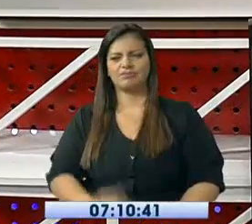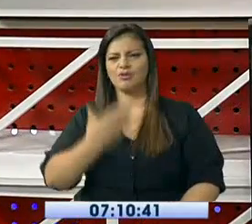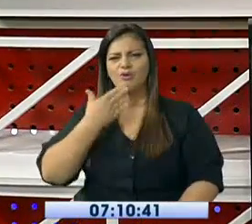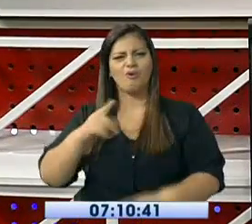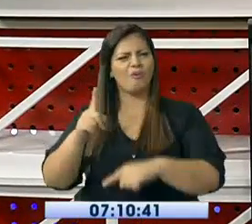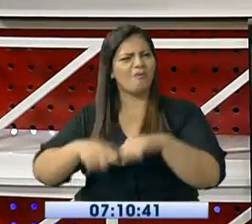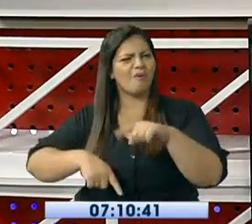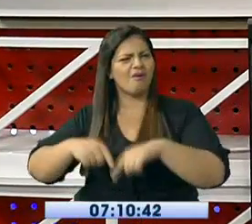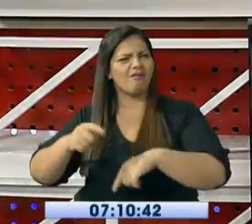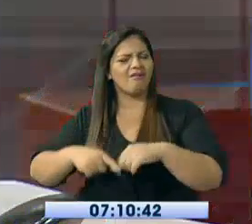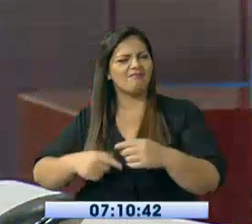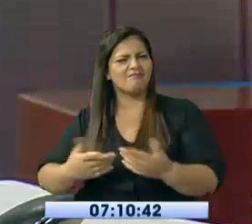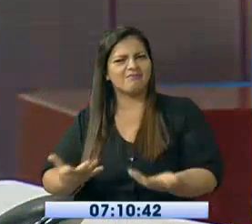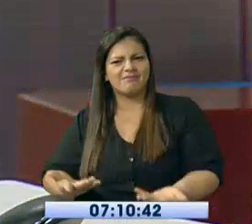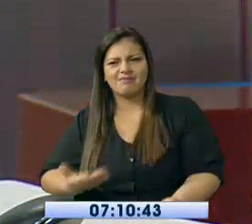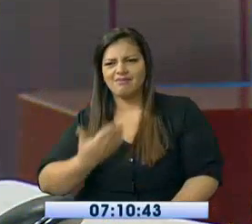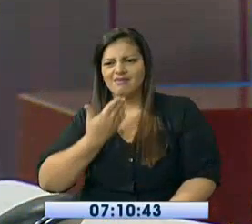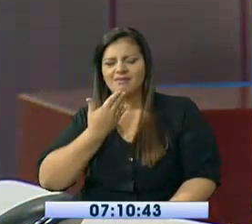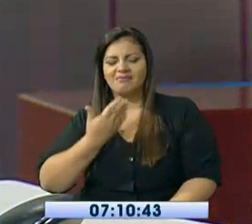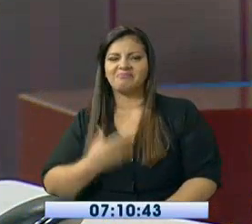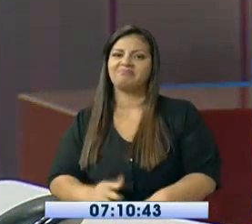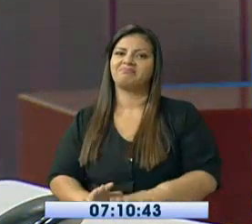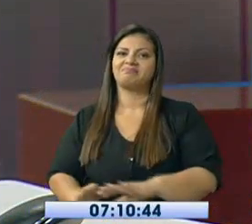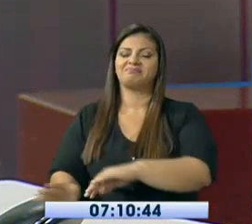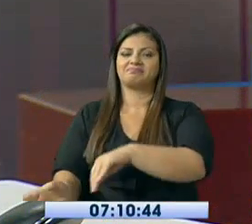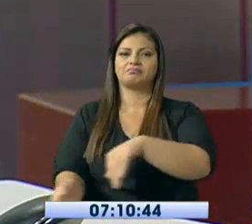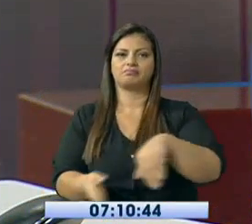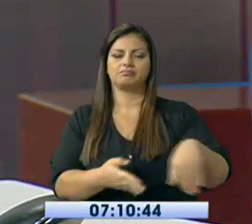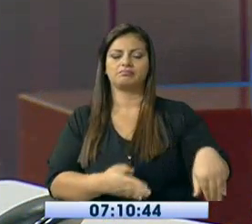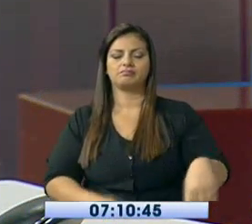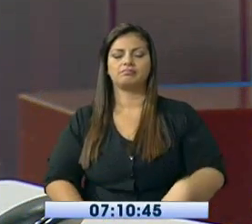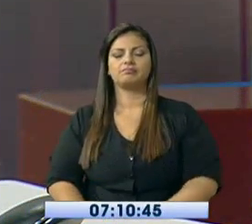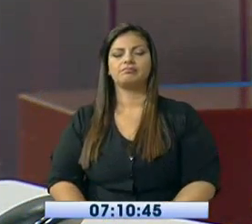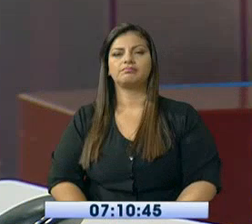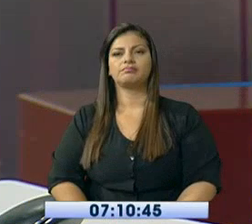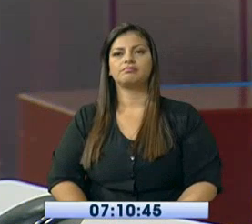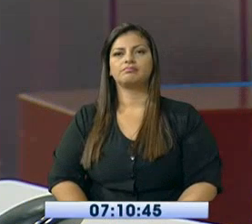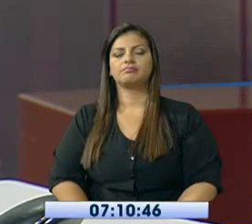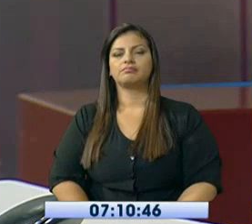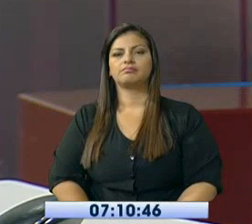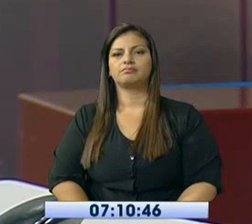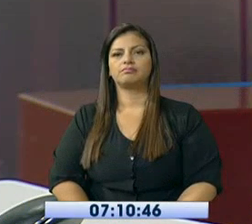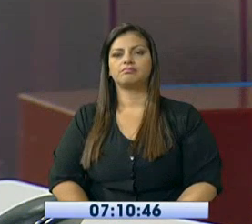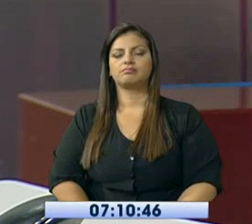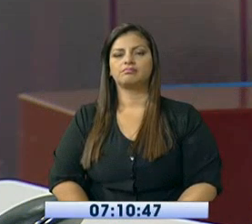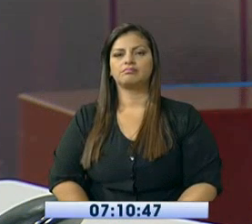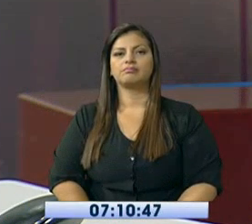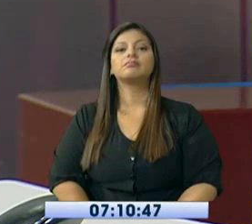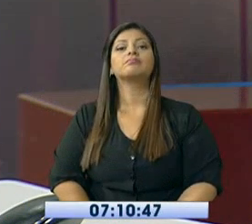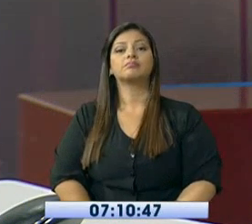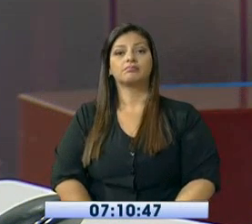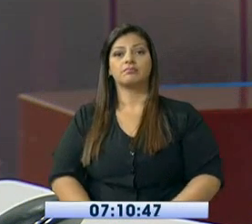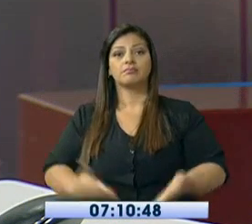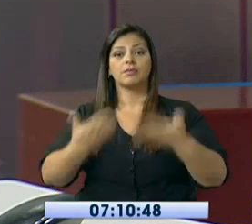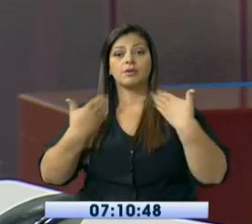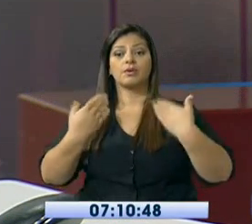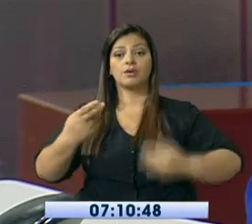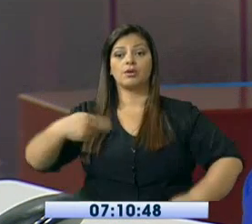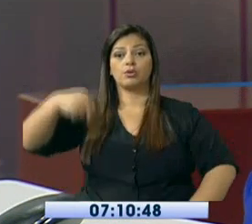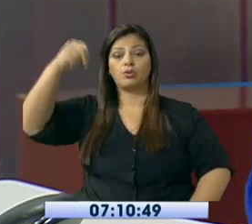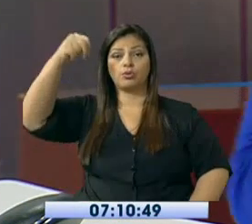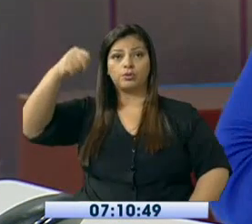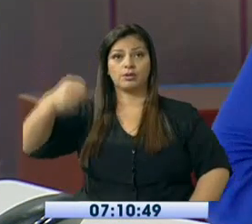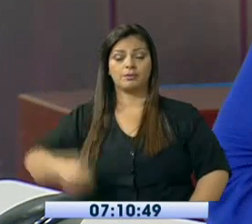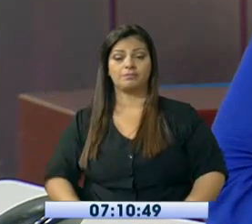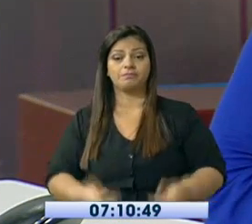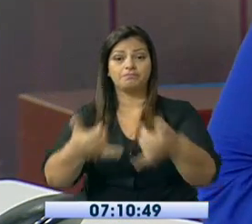Vamos a cambiar de tema para contarles que dos locales de electrodomésticos se incendiaron anoche en el norte de Guayaquil. Hay una